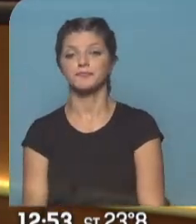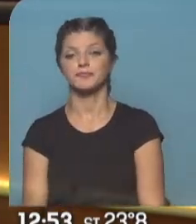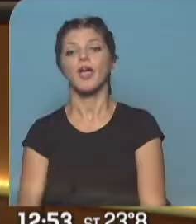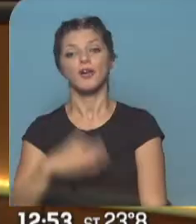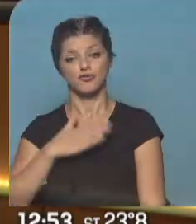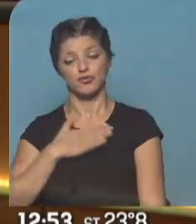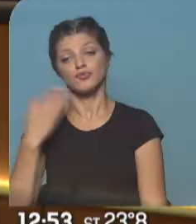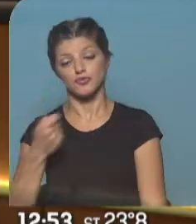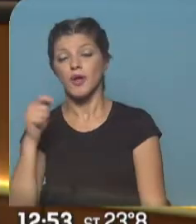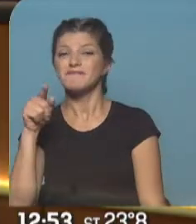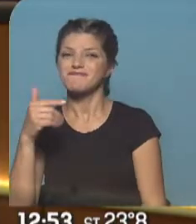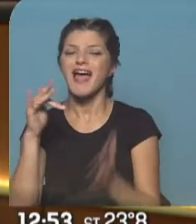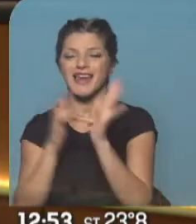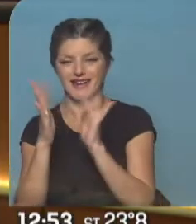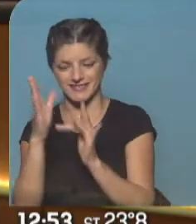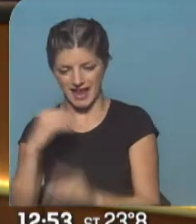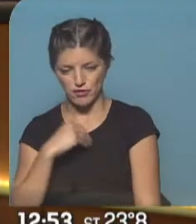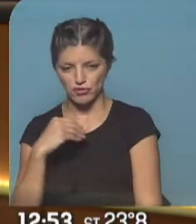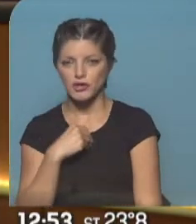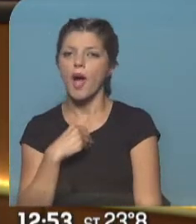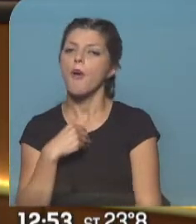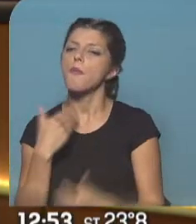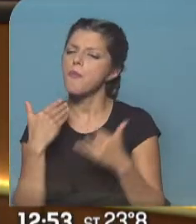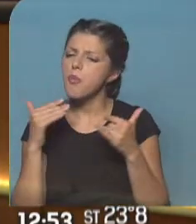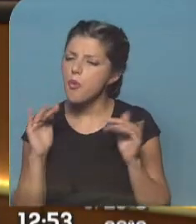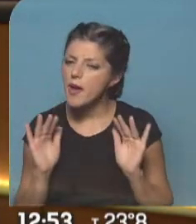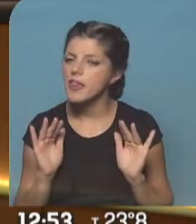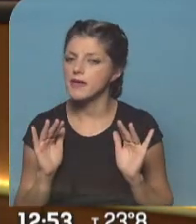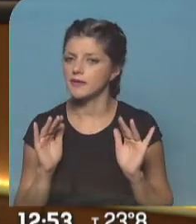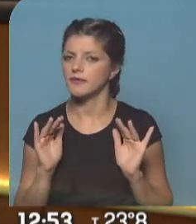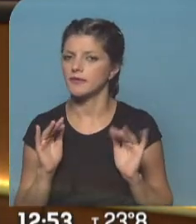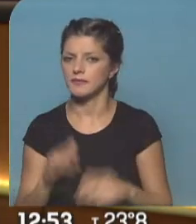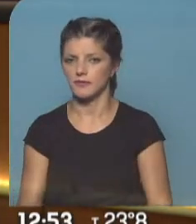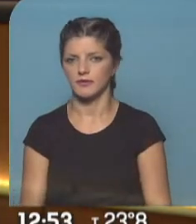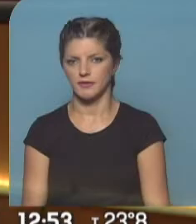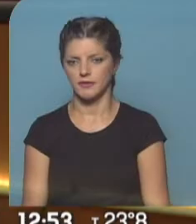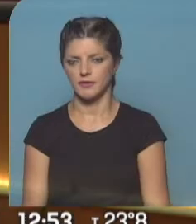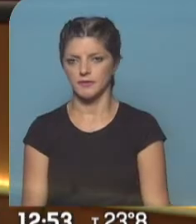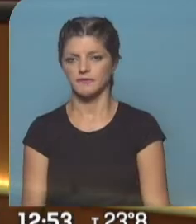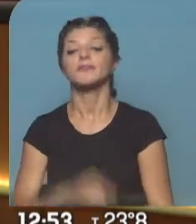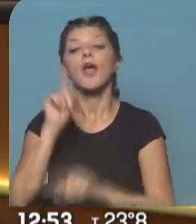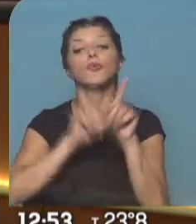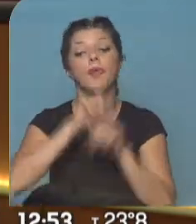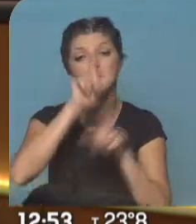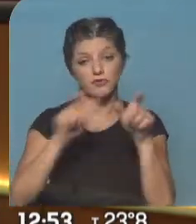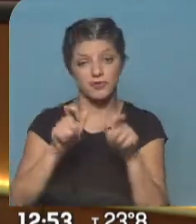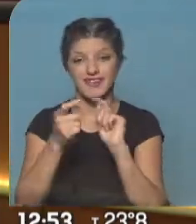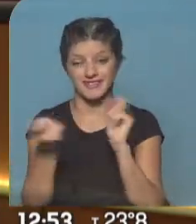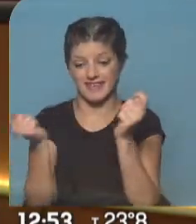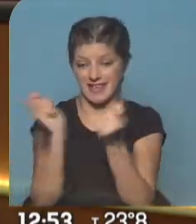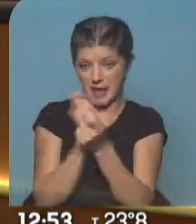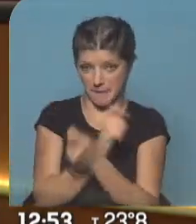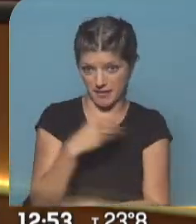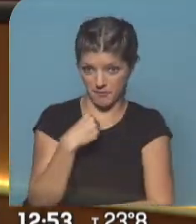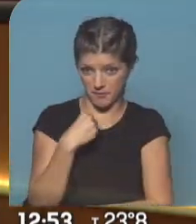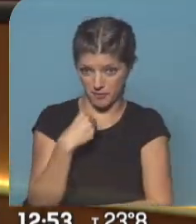Iglesia Católica puede compensar que ciertos fieles pasen a otros cultos porque logra